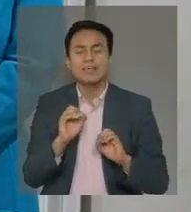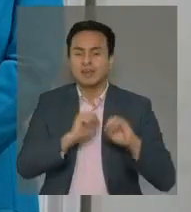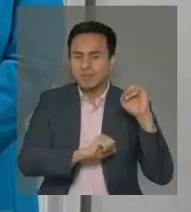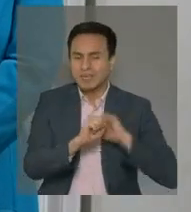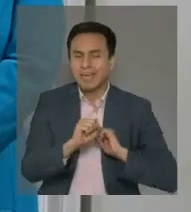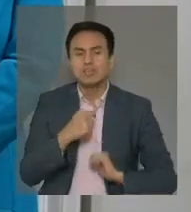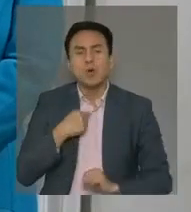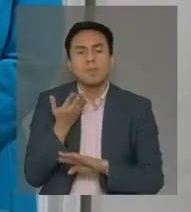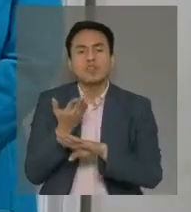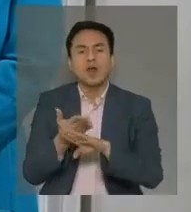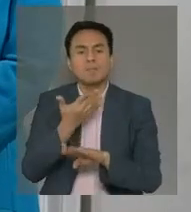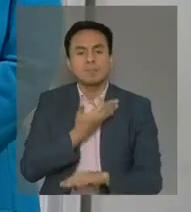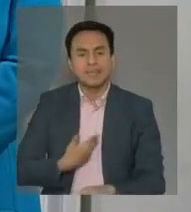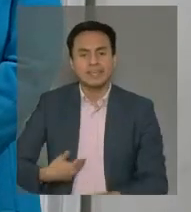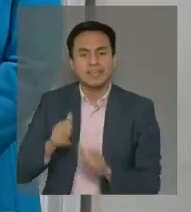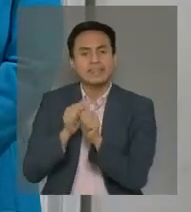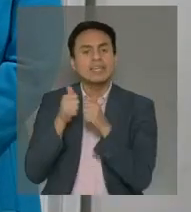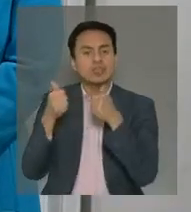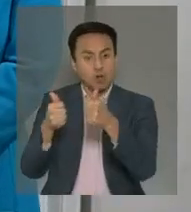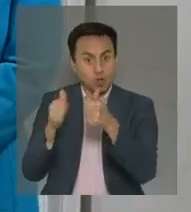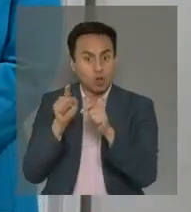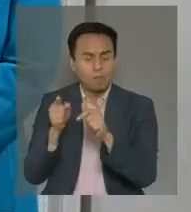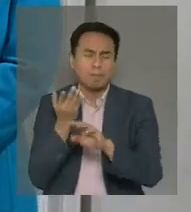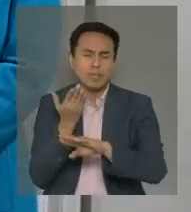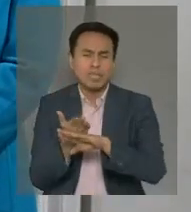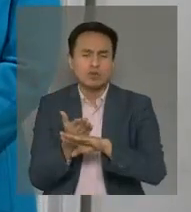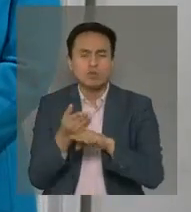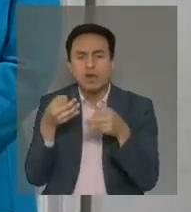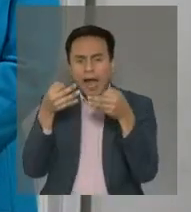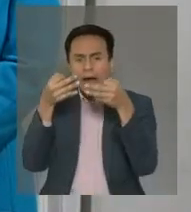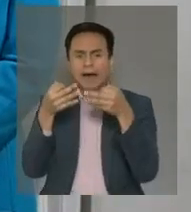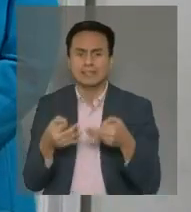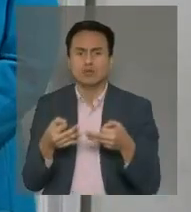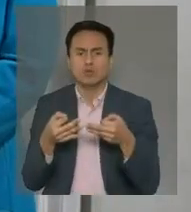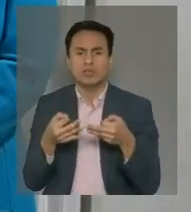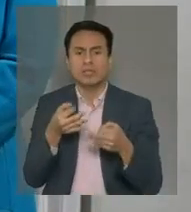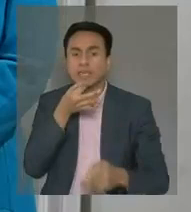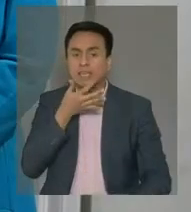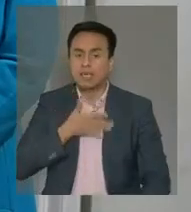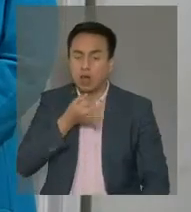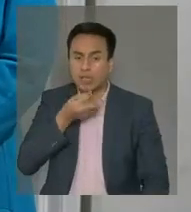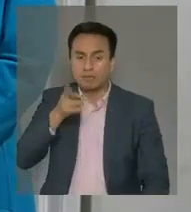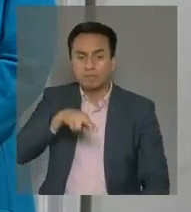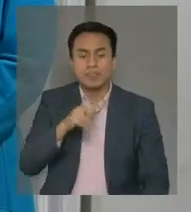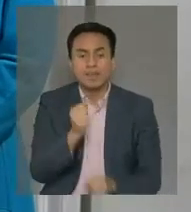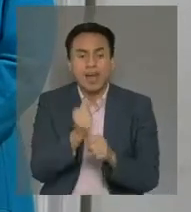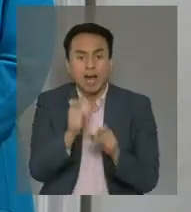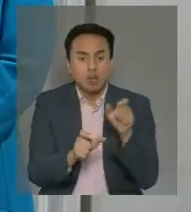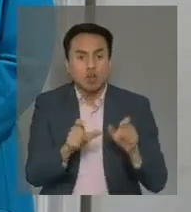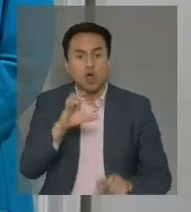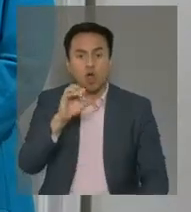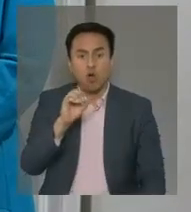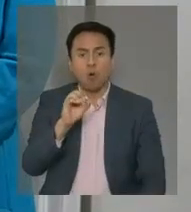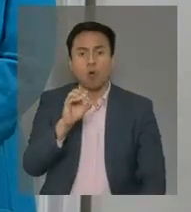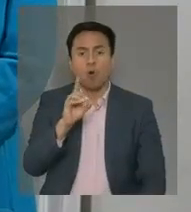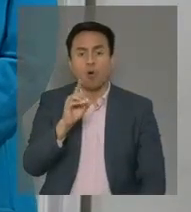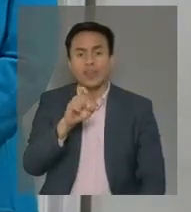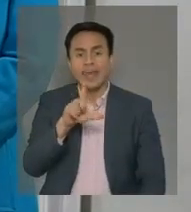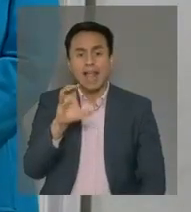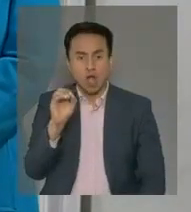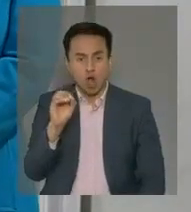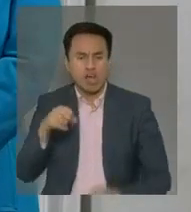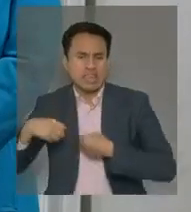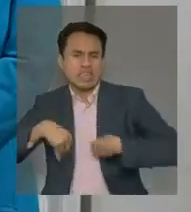al presidente del directorio que se asegure y quiero insistir en esto que ningún trabajador de codelco quedará